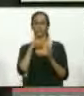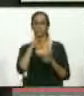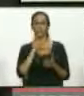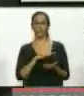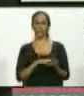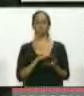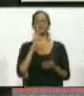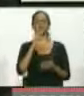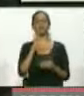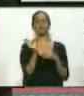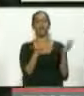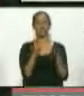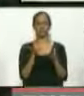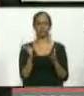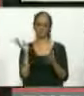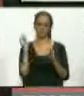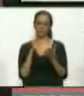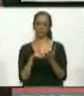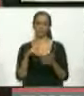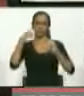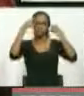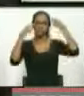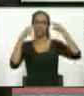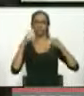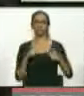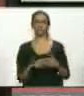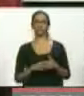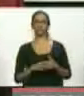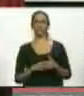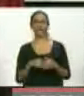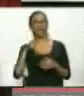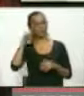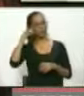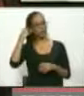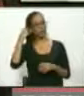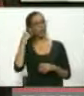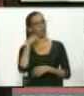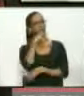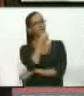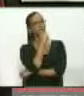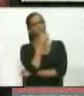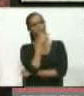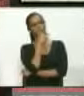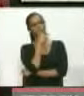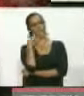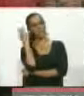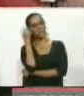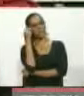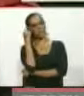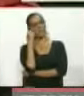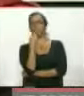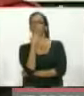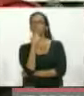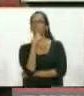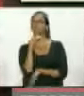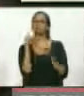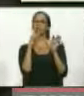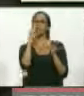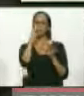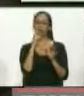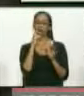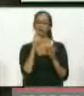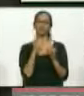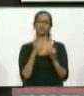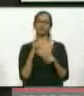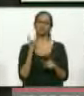de marzo llega el chavismo a recordar a pensar y dice siete años de ausencia